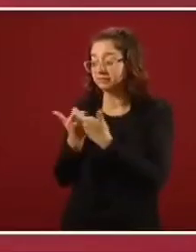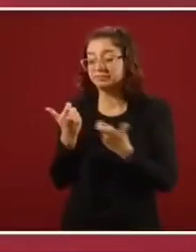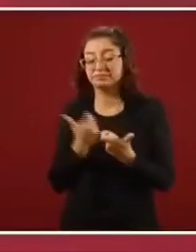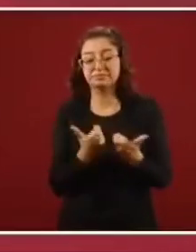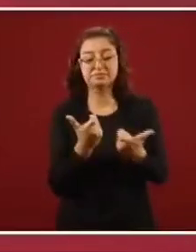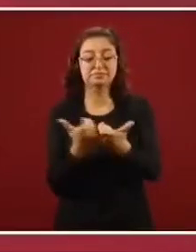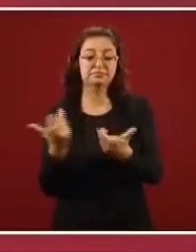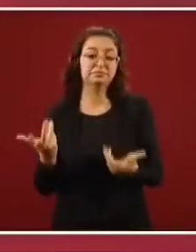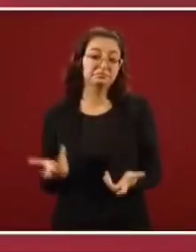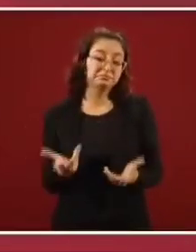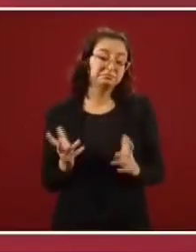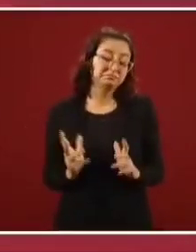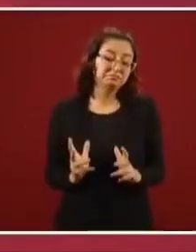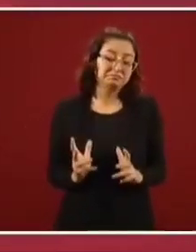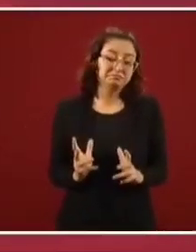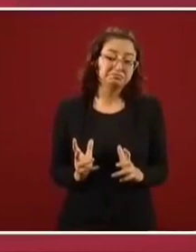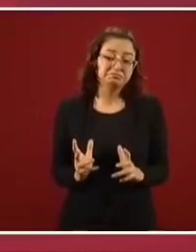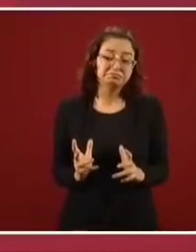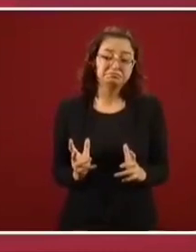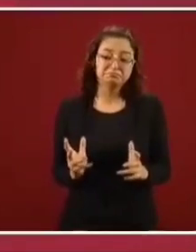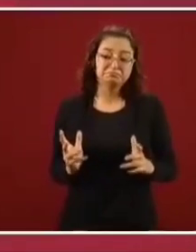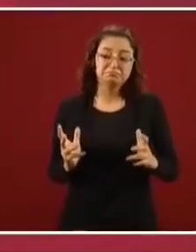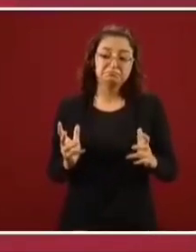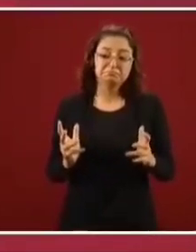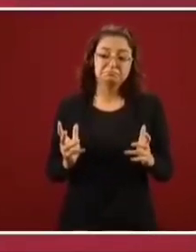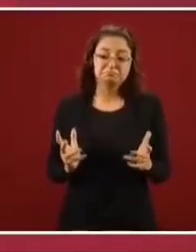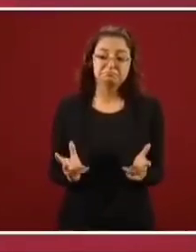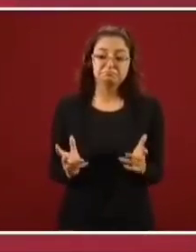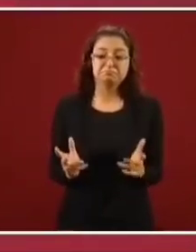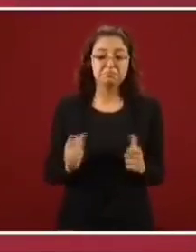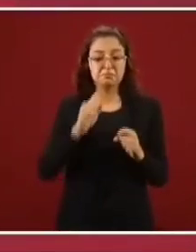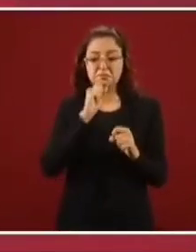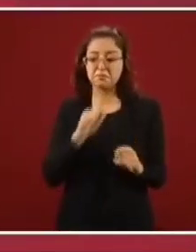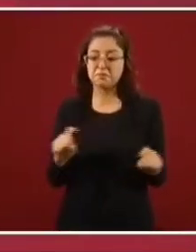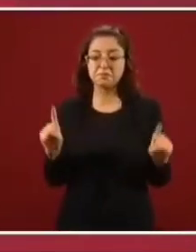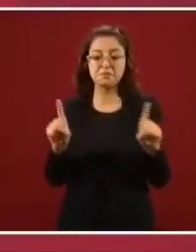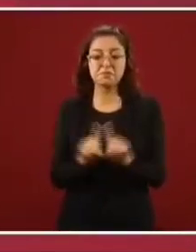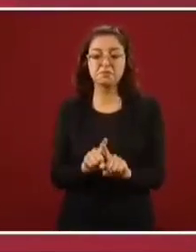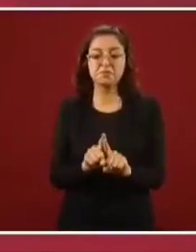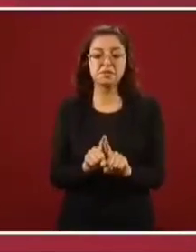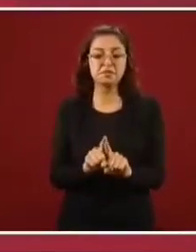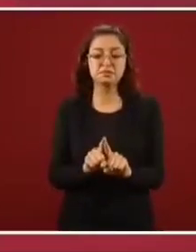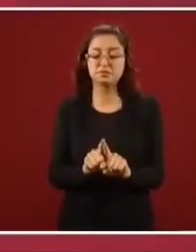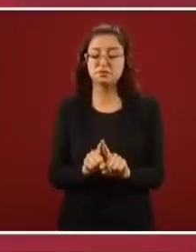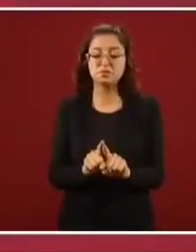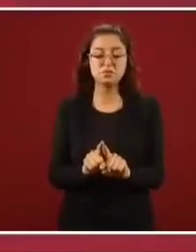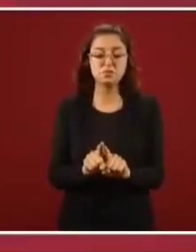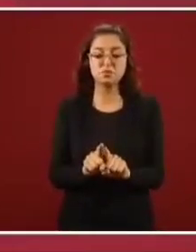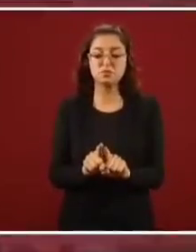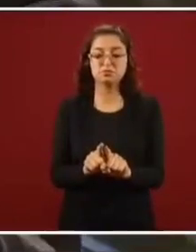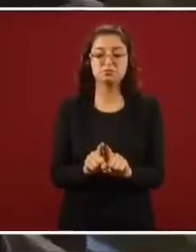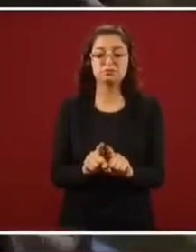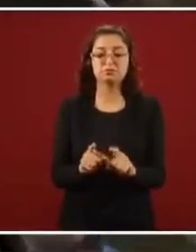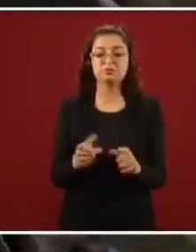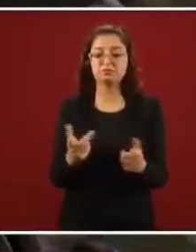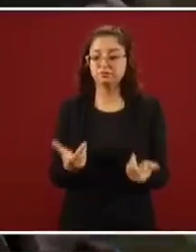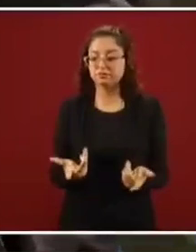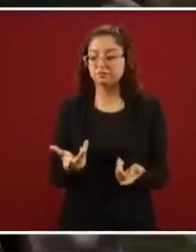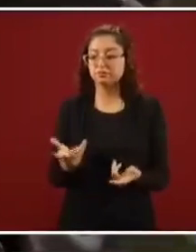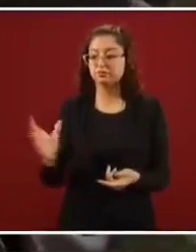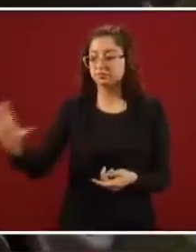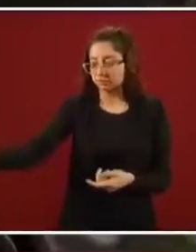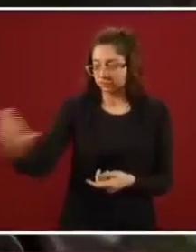tenemos que aplicar la misma política de que el